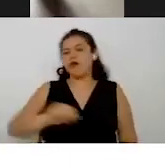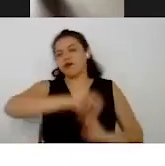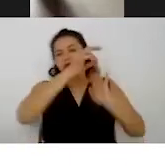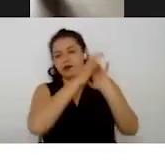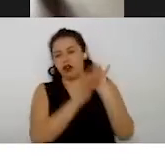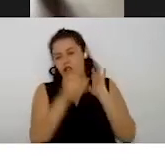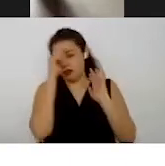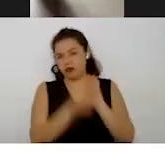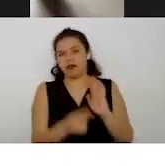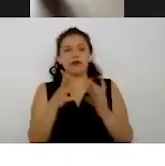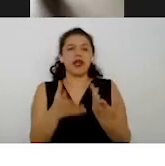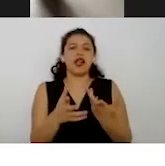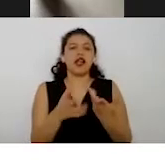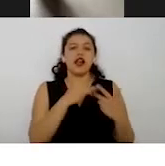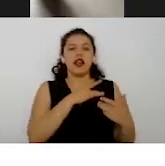poder tomar el pulso?